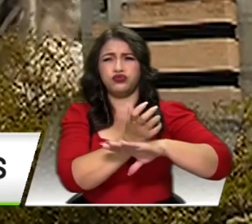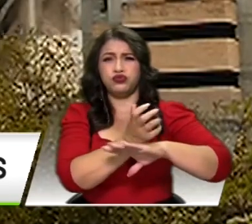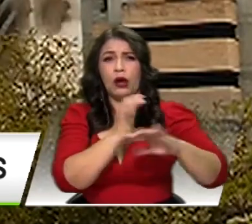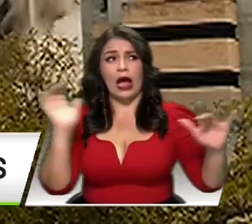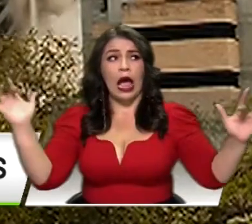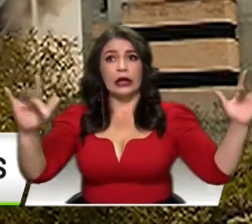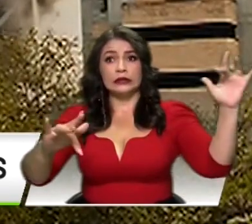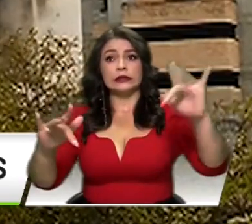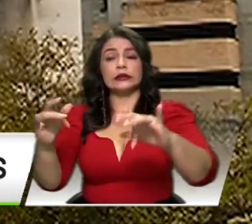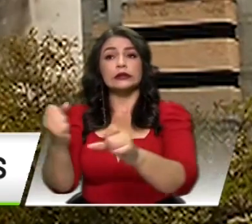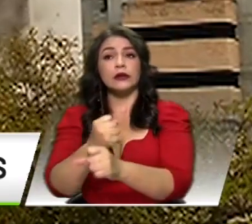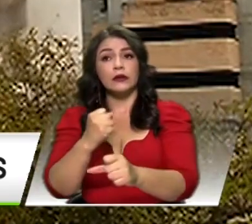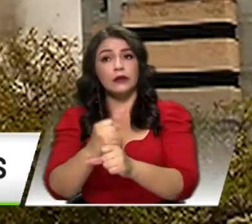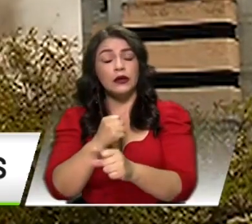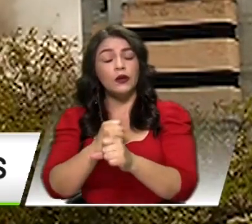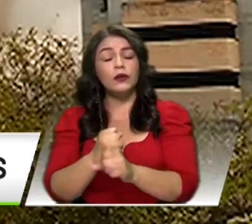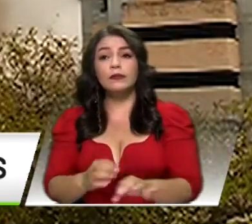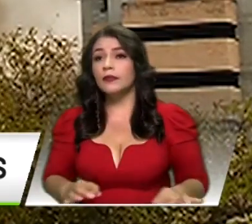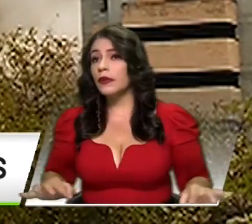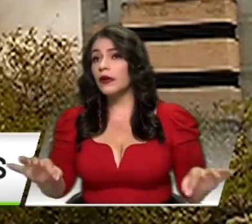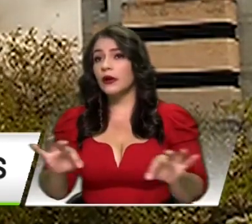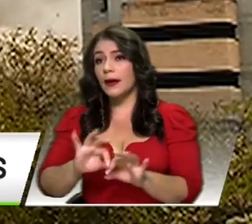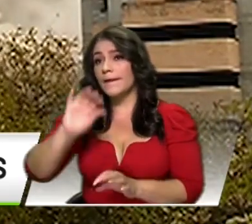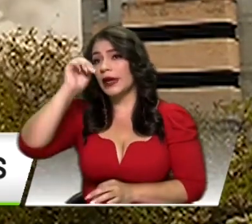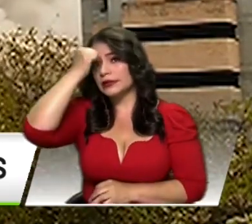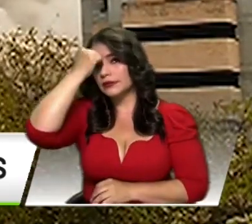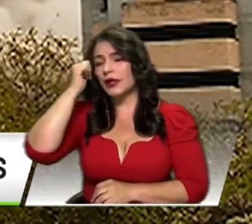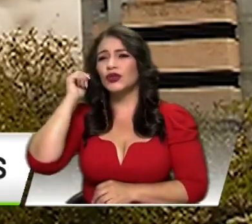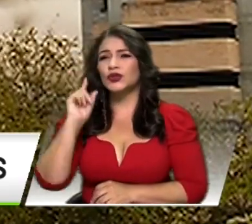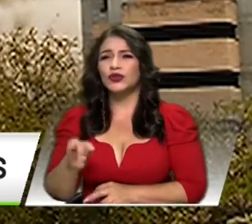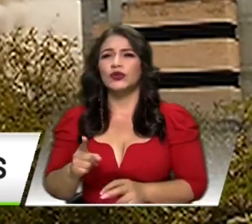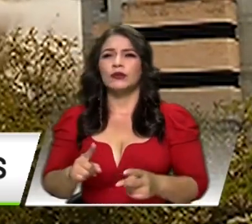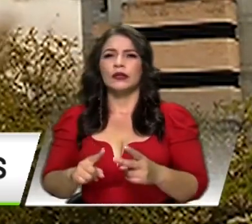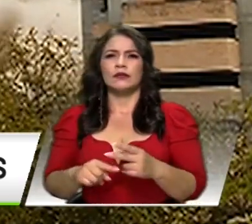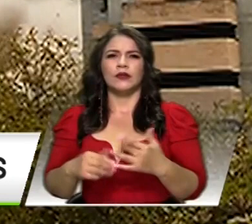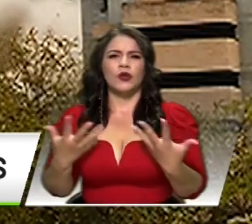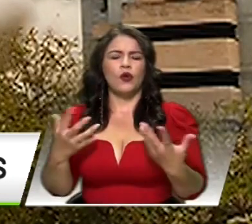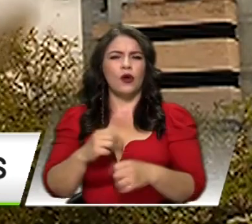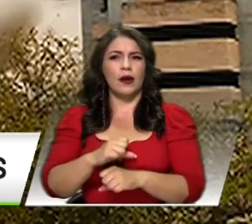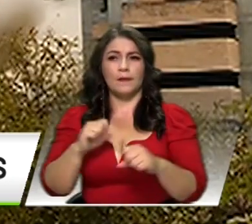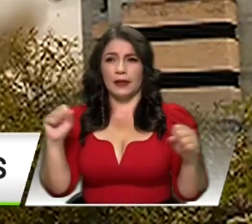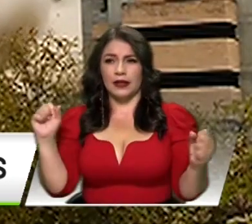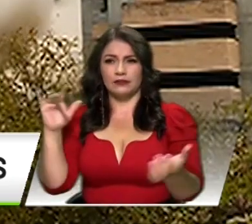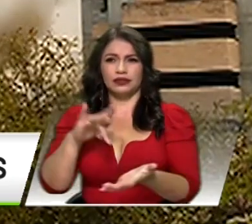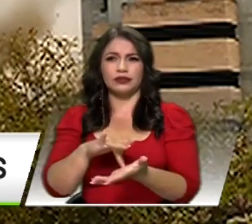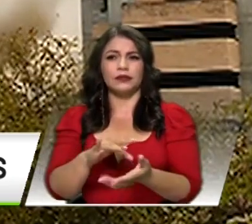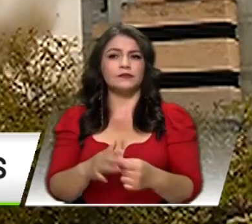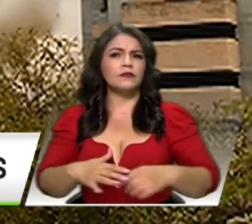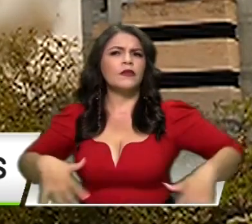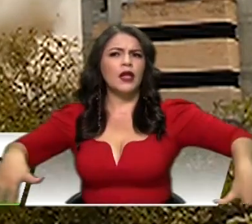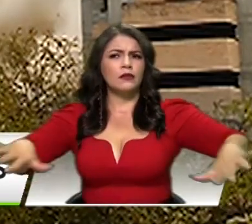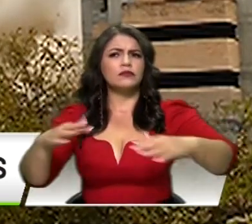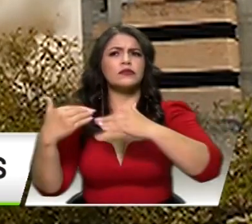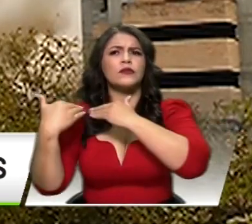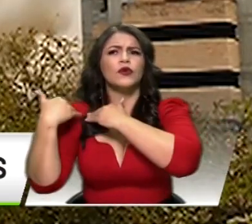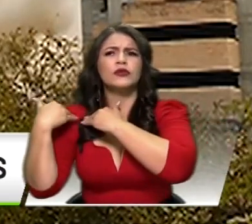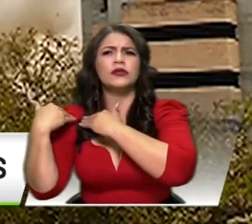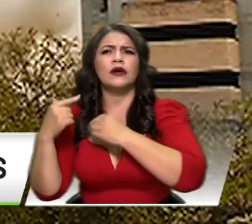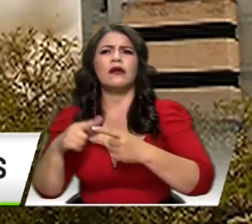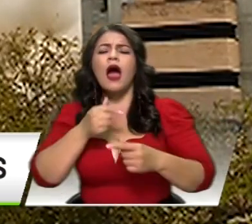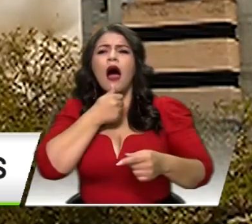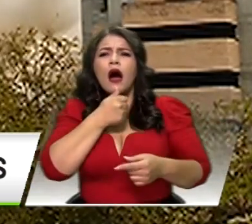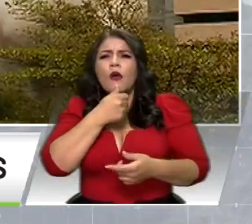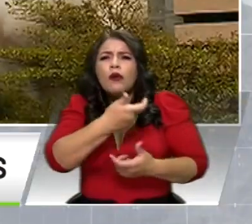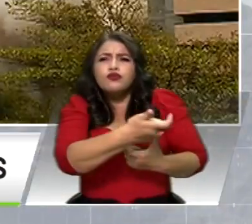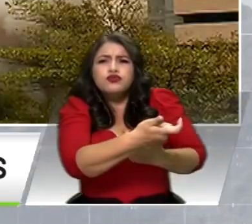una labor muy importante durante toda la mañana. Ellos se encargaron de esparcir un poco de agua para